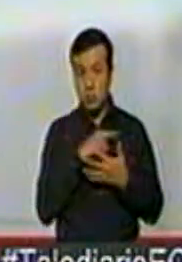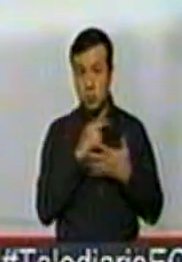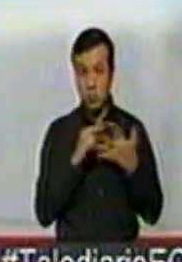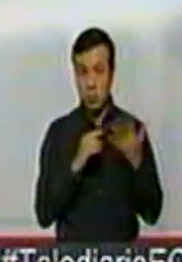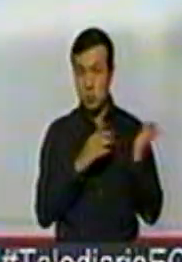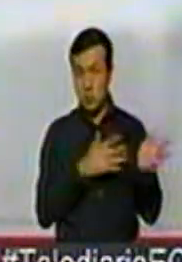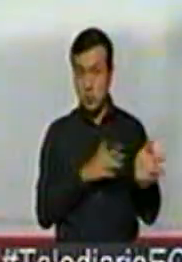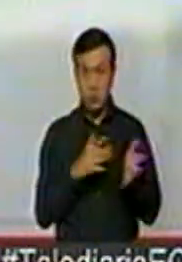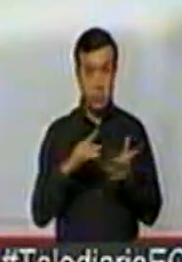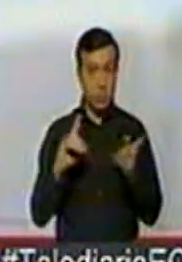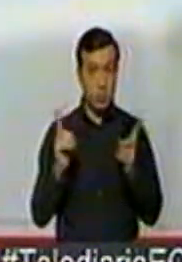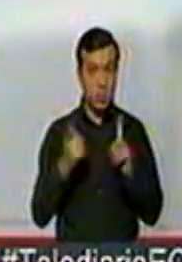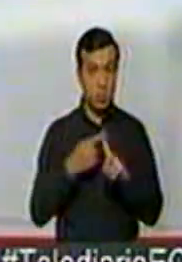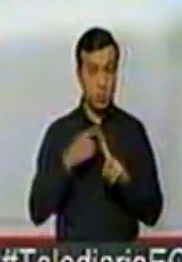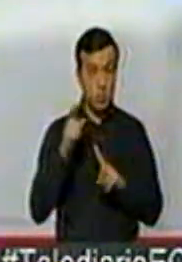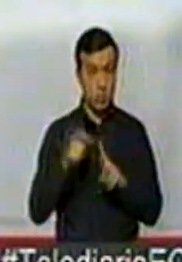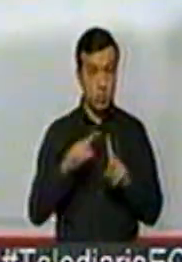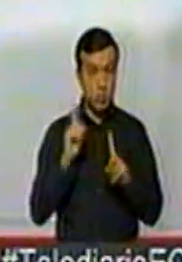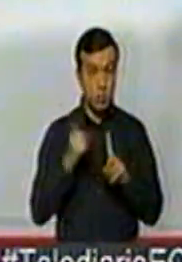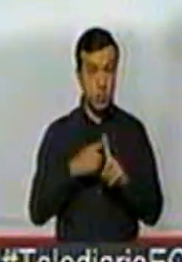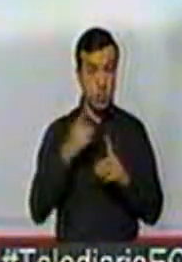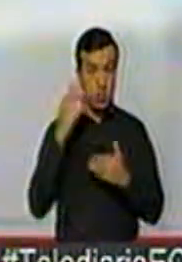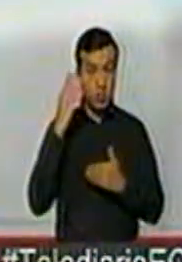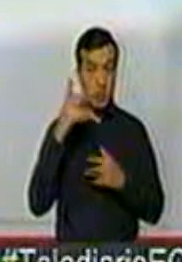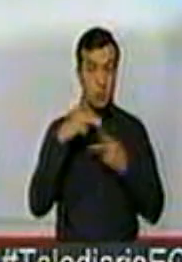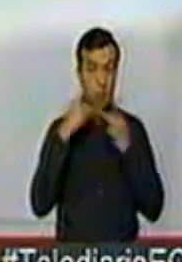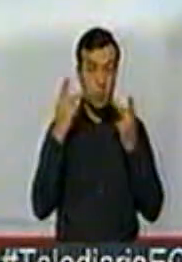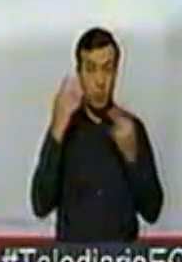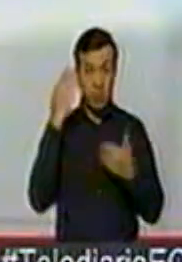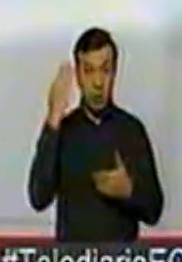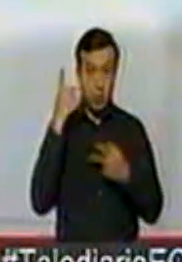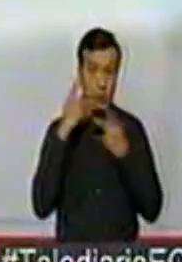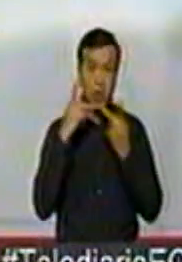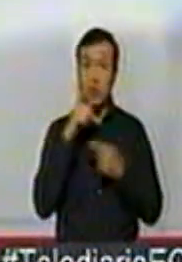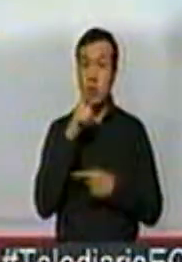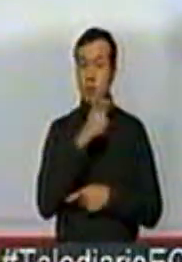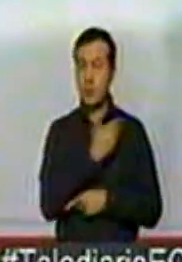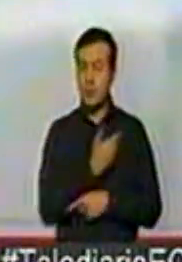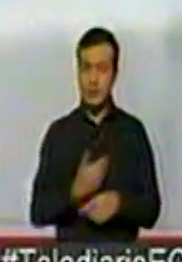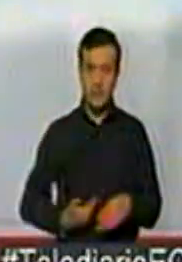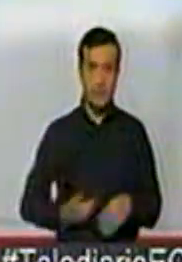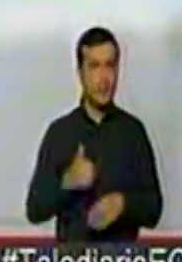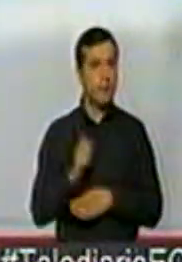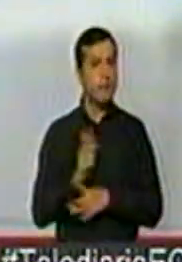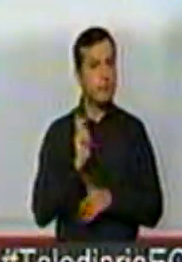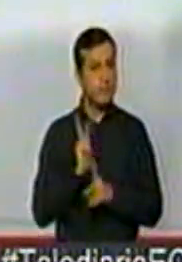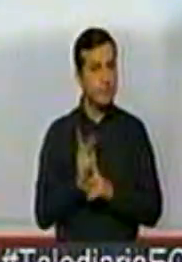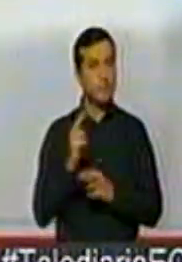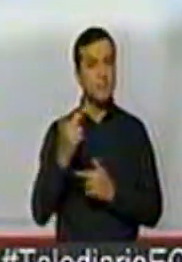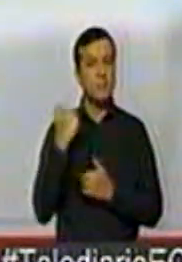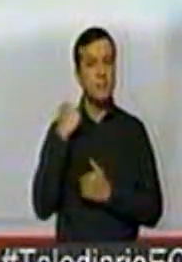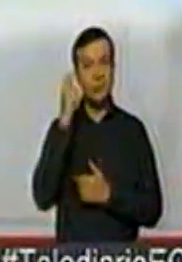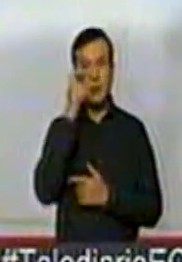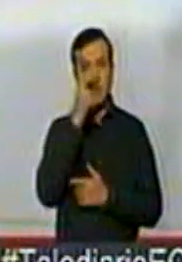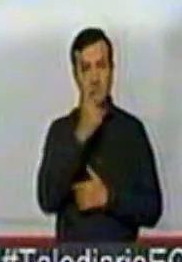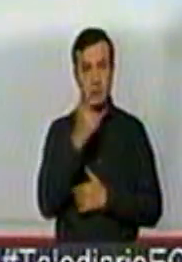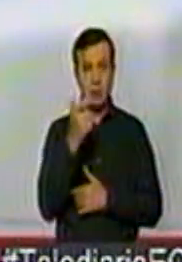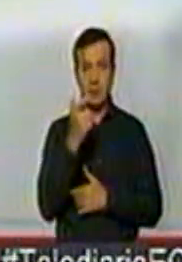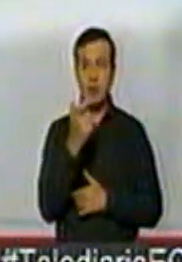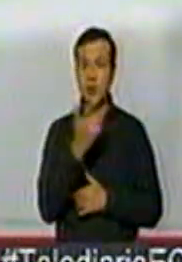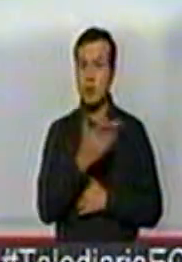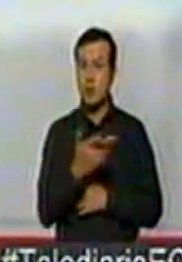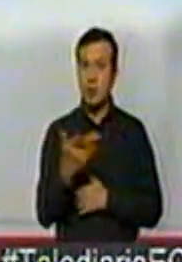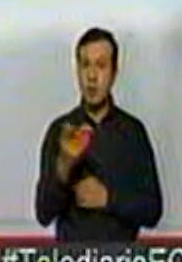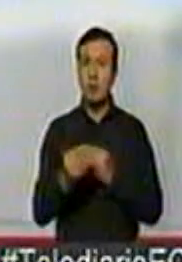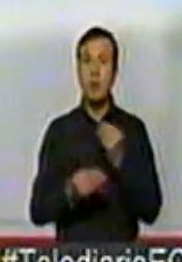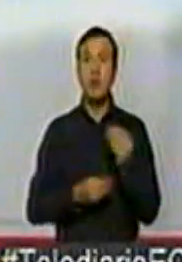vinculación del único sujeto a control político, que en este caso es el presidente de la República. Por lo tanto, le corresponde a la Fiscalía General del Estado